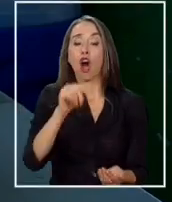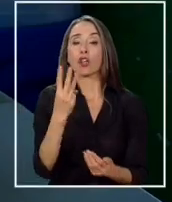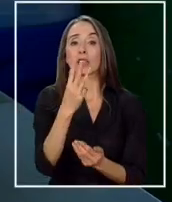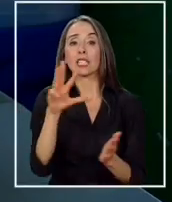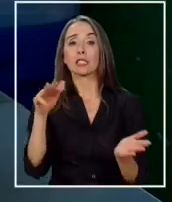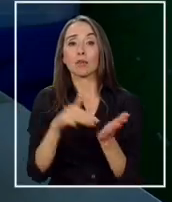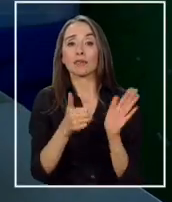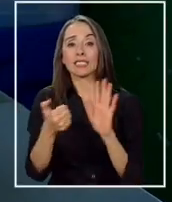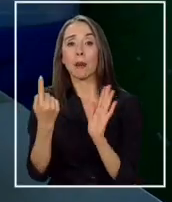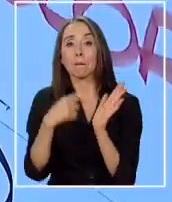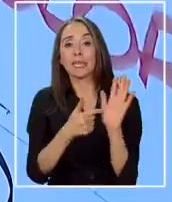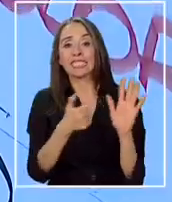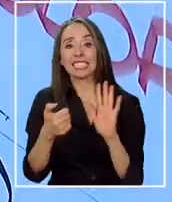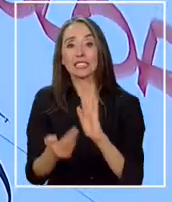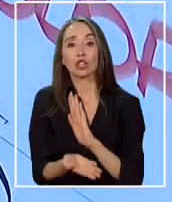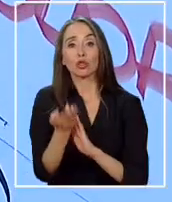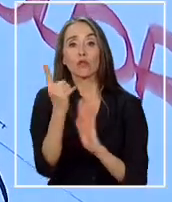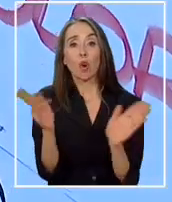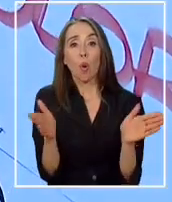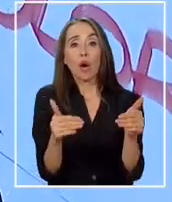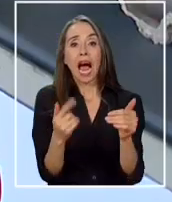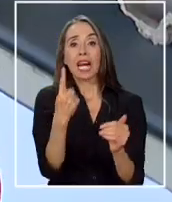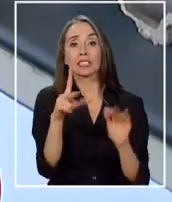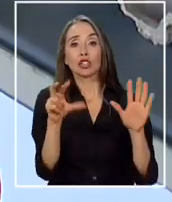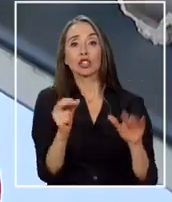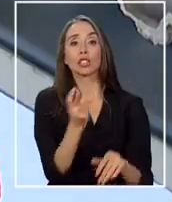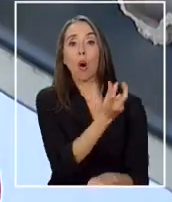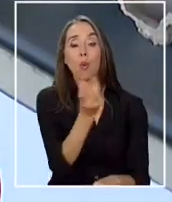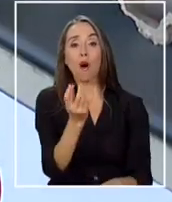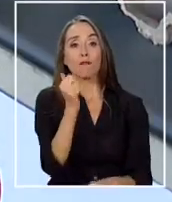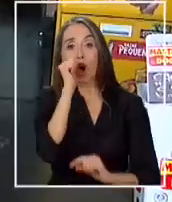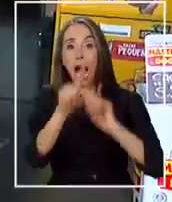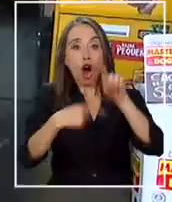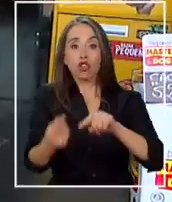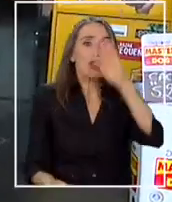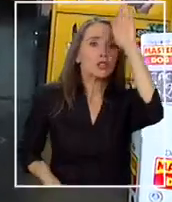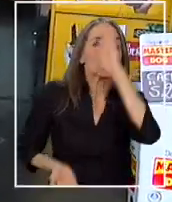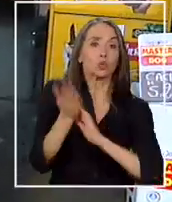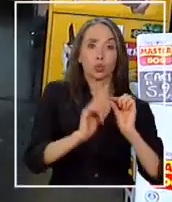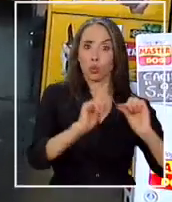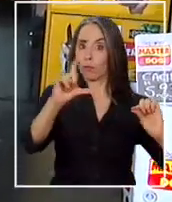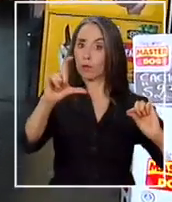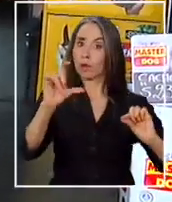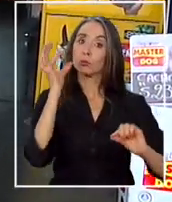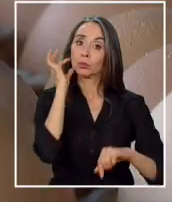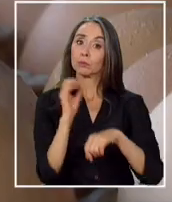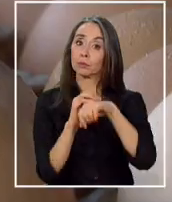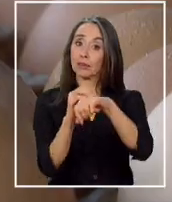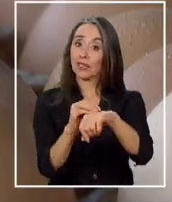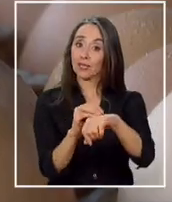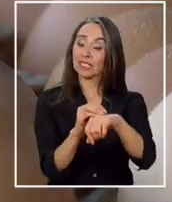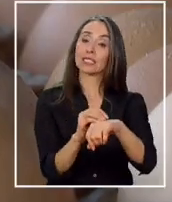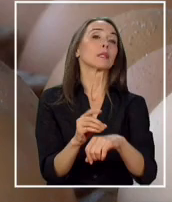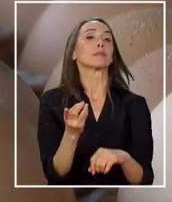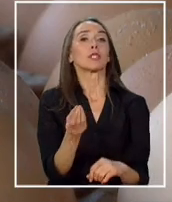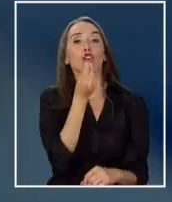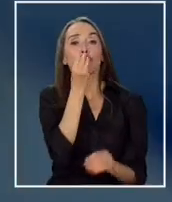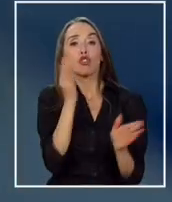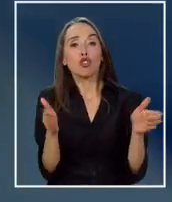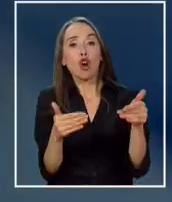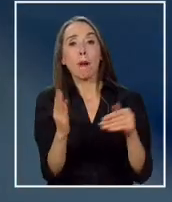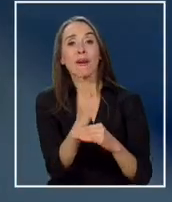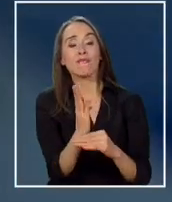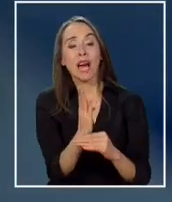39.600. 1.600 pesos subió la caja de 180 huevos de un día para otro, según Beatriz. Dentro de los productos de la canasta